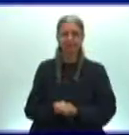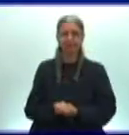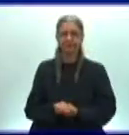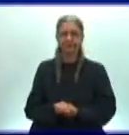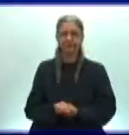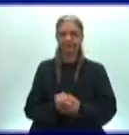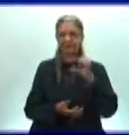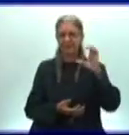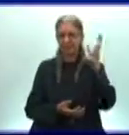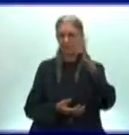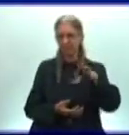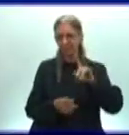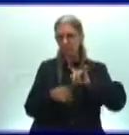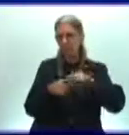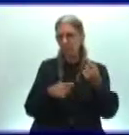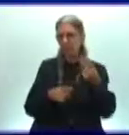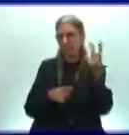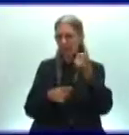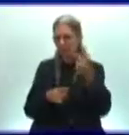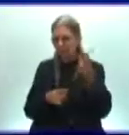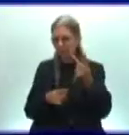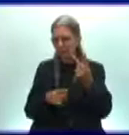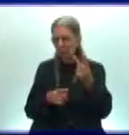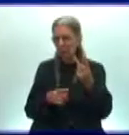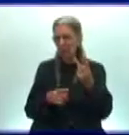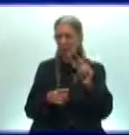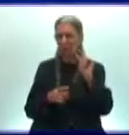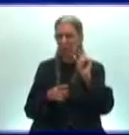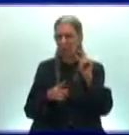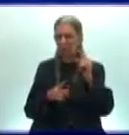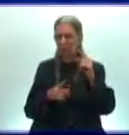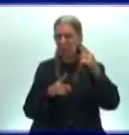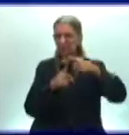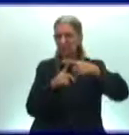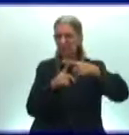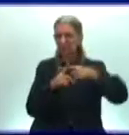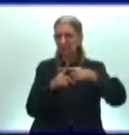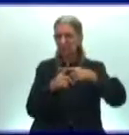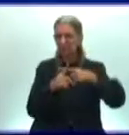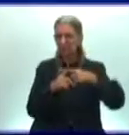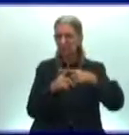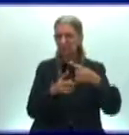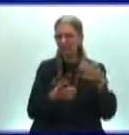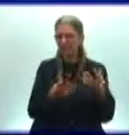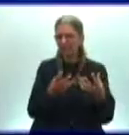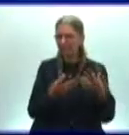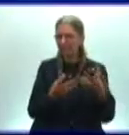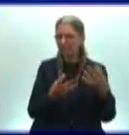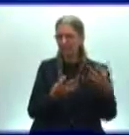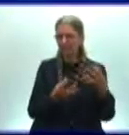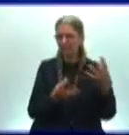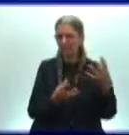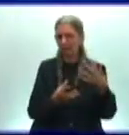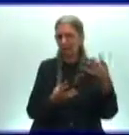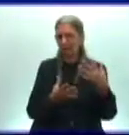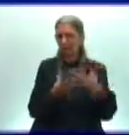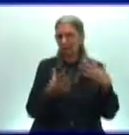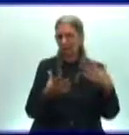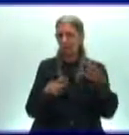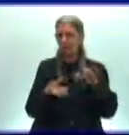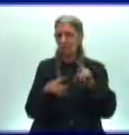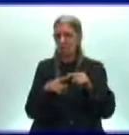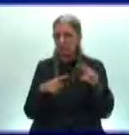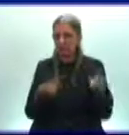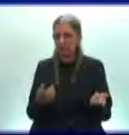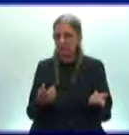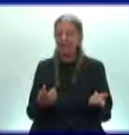¿Por qué la sustancia 2 presenta relativamente baja temperatura de fusión? Ya lo explicamos en el transcurso de la clase, pero es importante